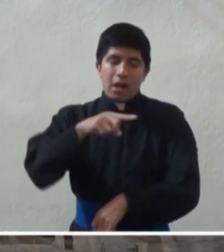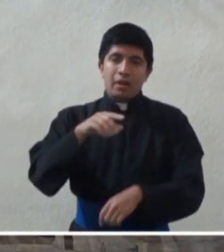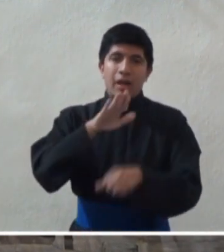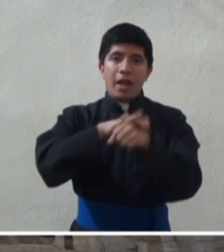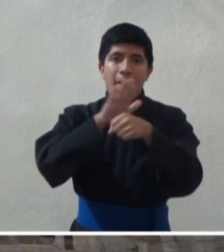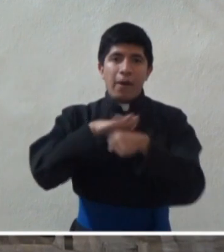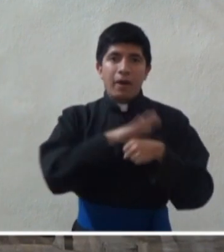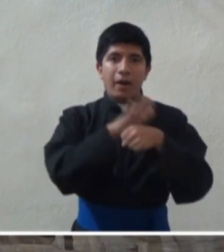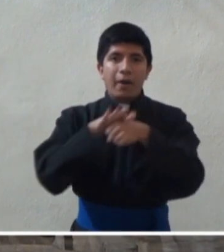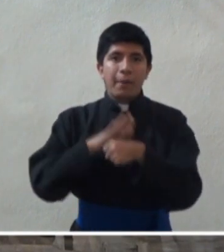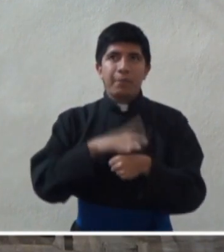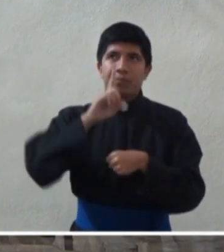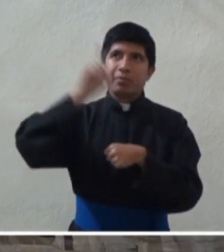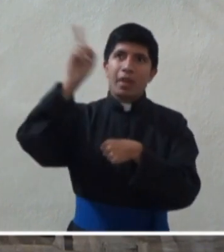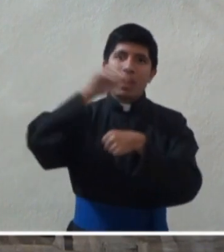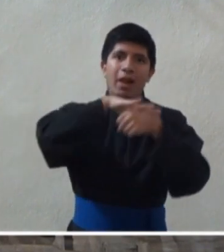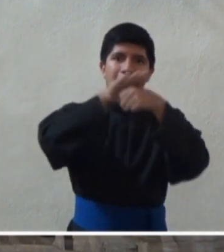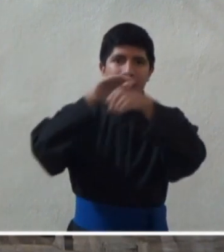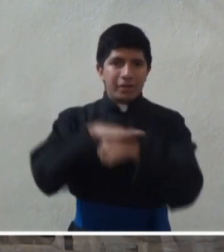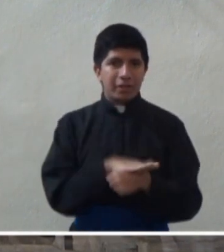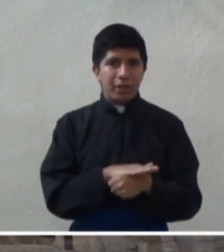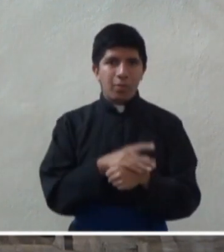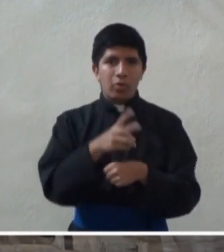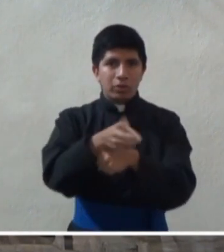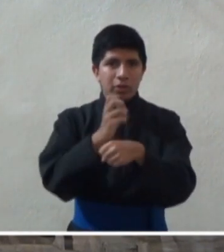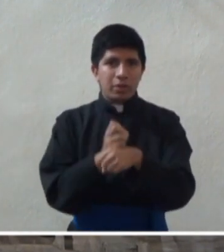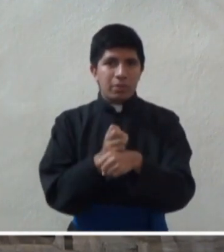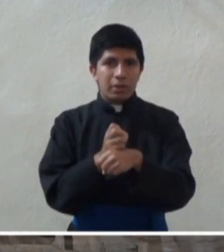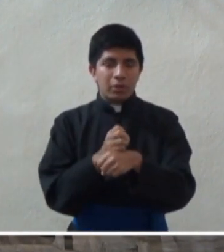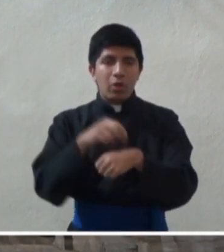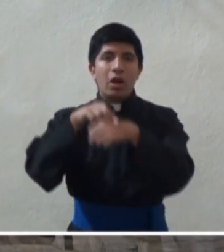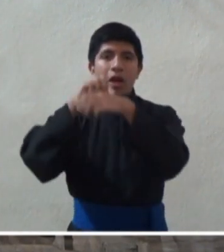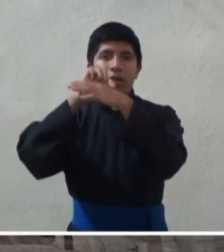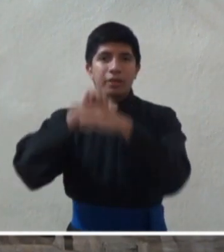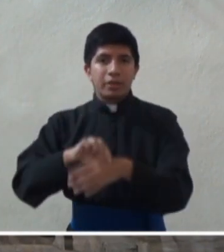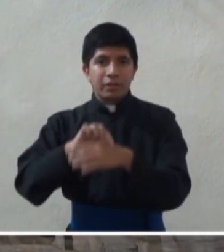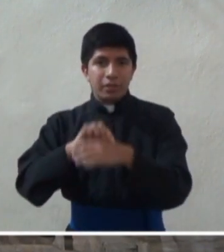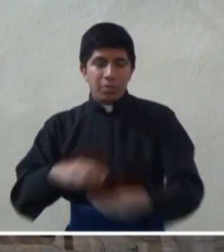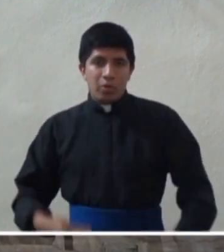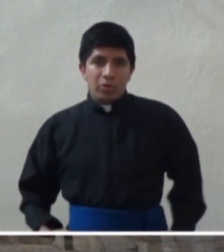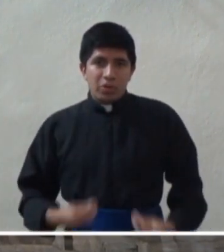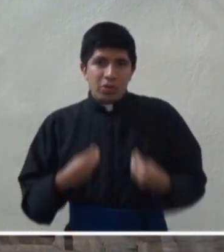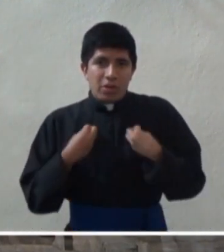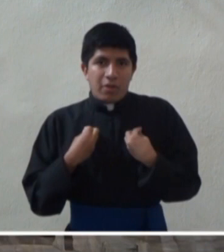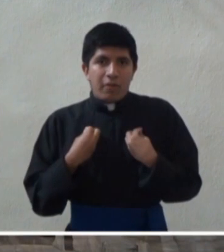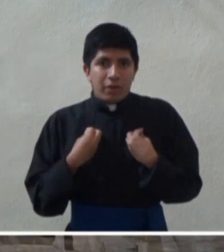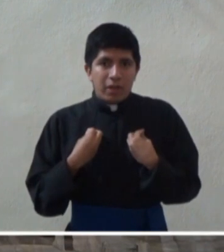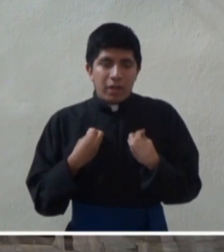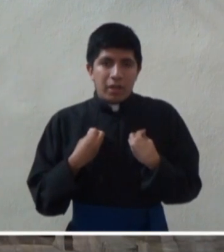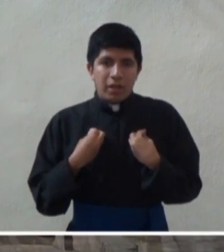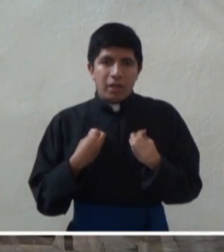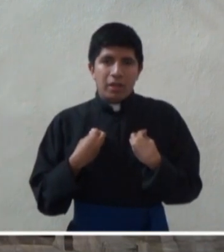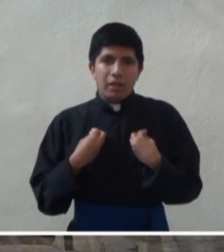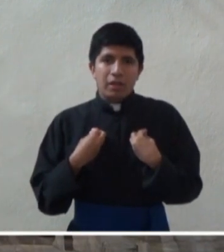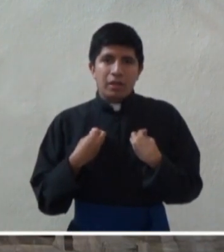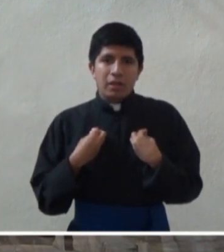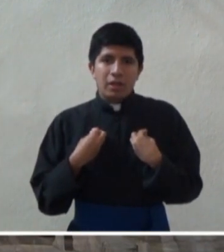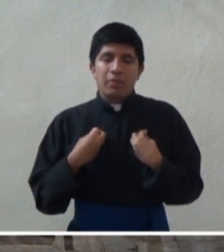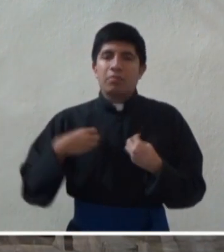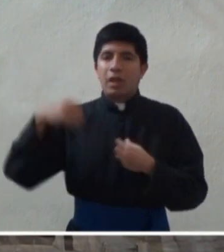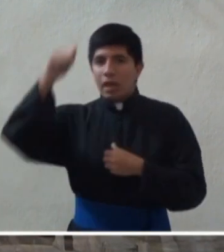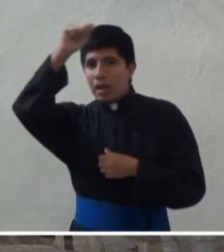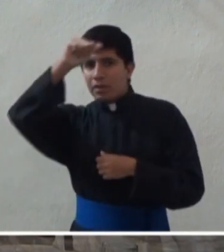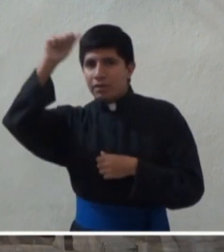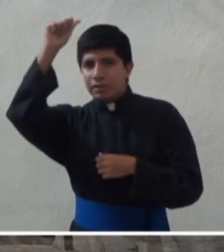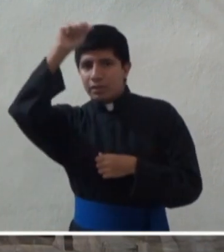sacerdotal, busco ser feliz y dar testimonio de mi felicidad en la vocación al